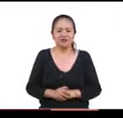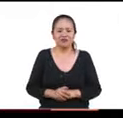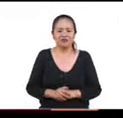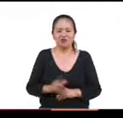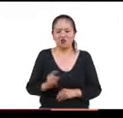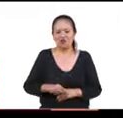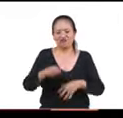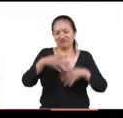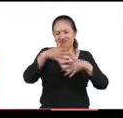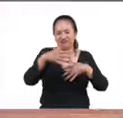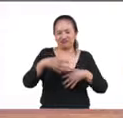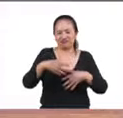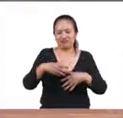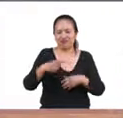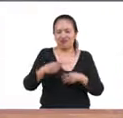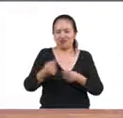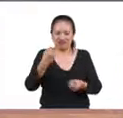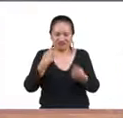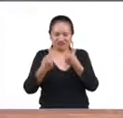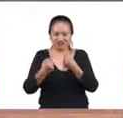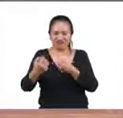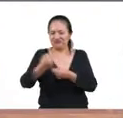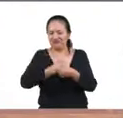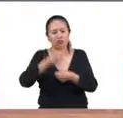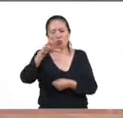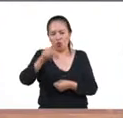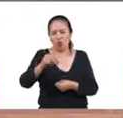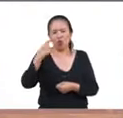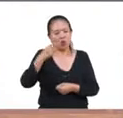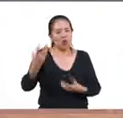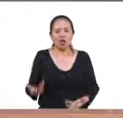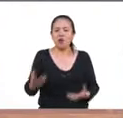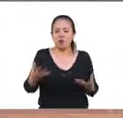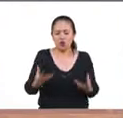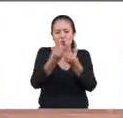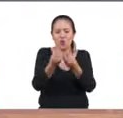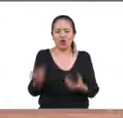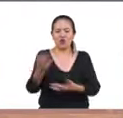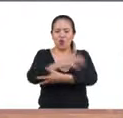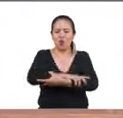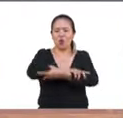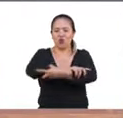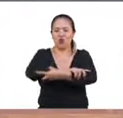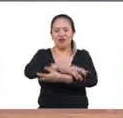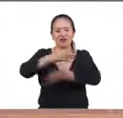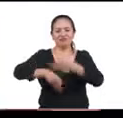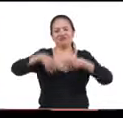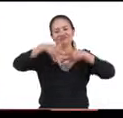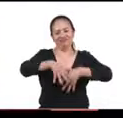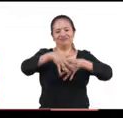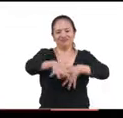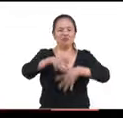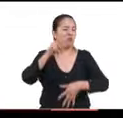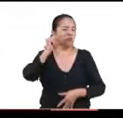menos agresiones hacia nosotras, se dieron cuenta que estábamos con ellas. Íbamos unidas, íbamos de la mano, todas marchando por un mismo